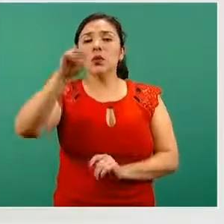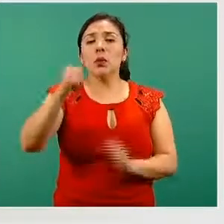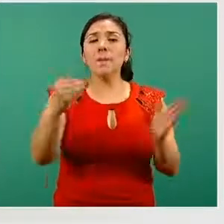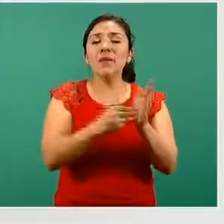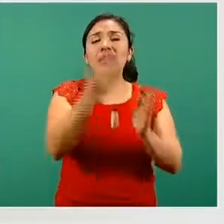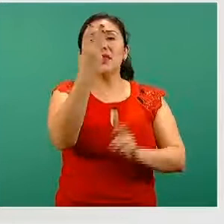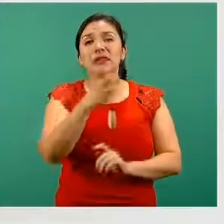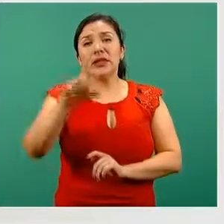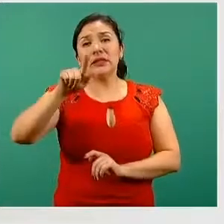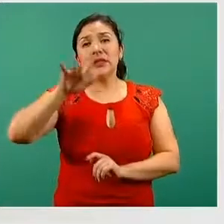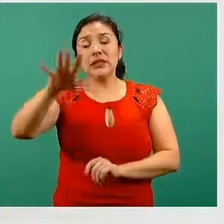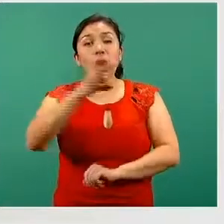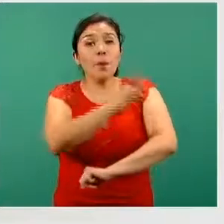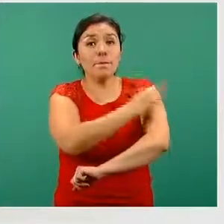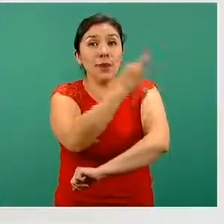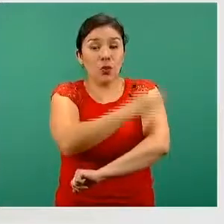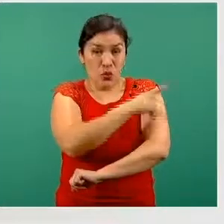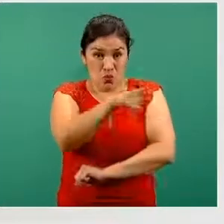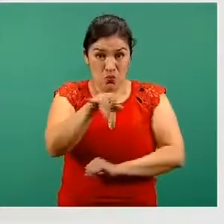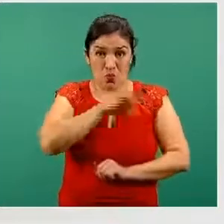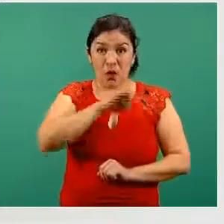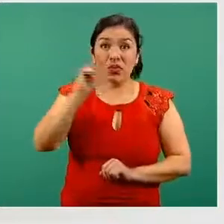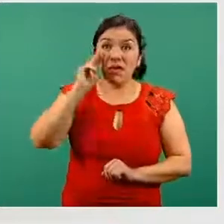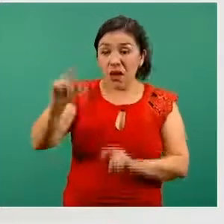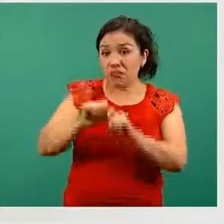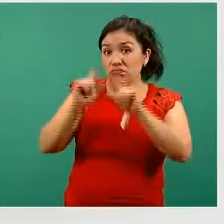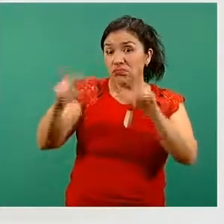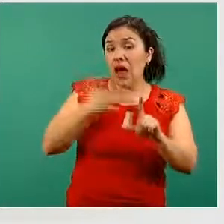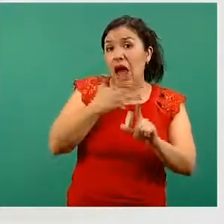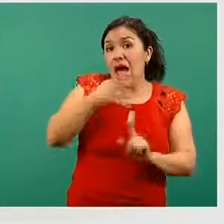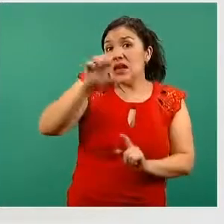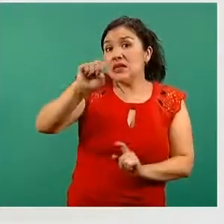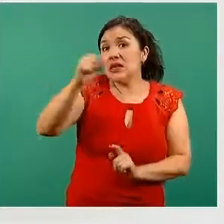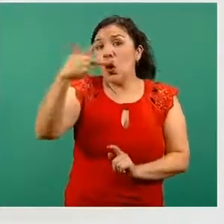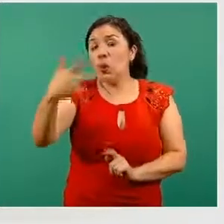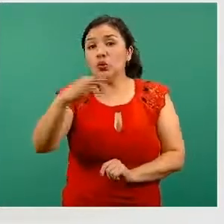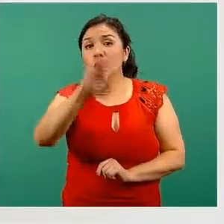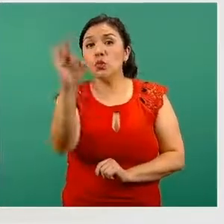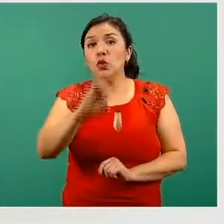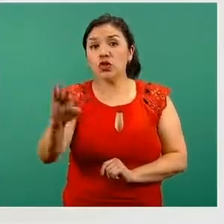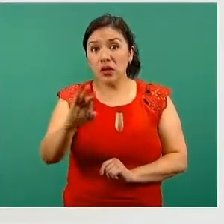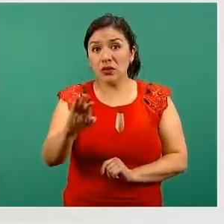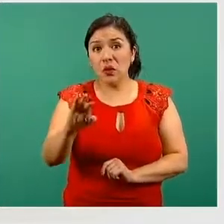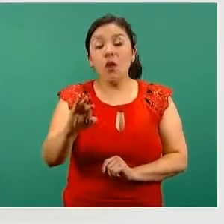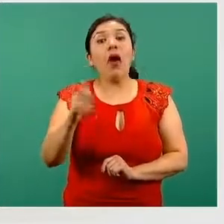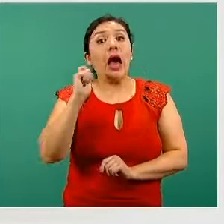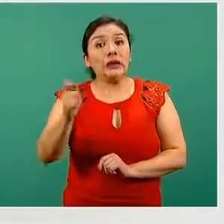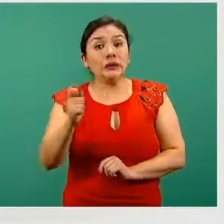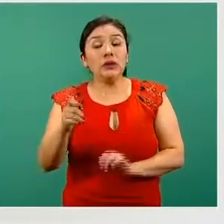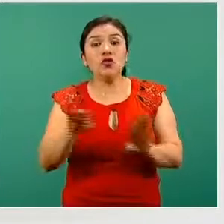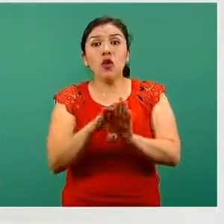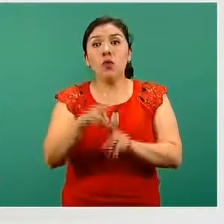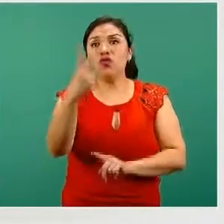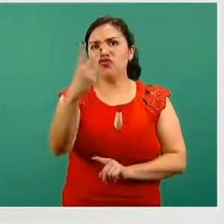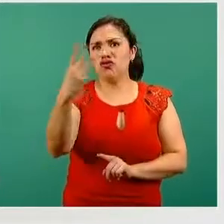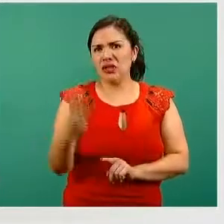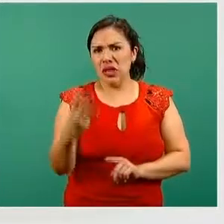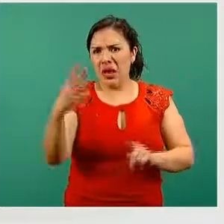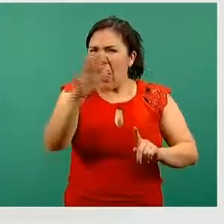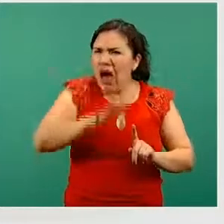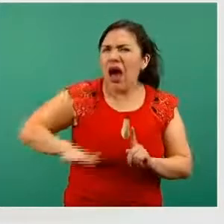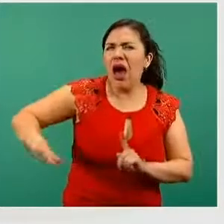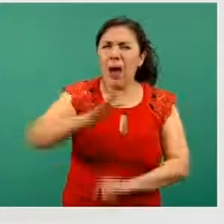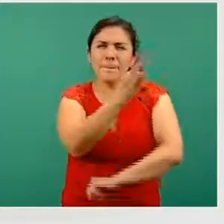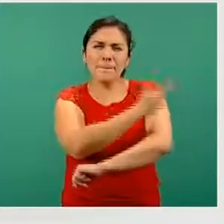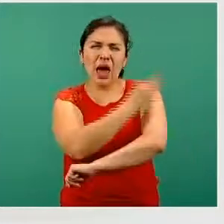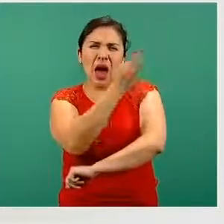6.429.375. Y podemos ver en el avance de un 68%, que entonces ya poco más de las 2/3 partes de todas las